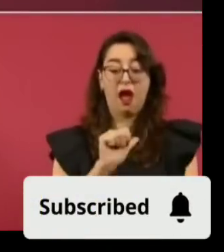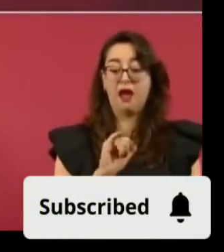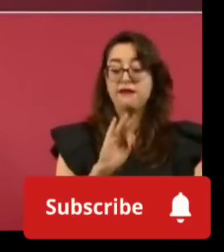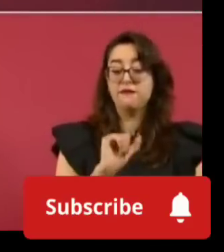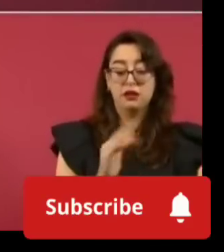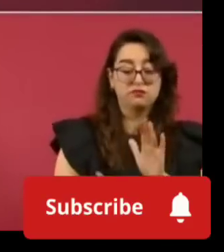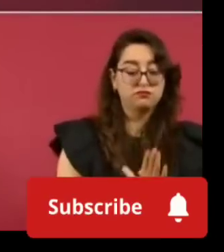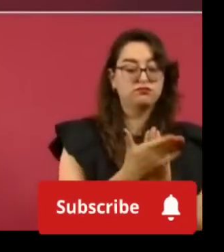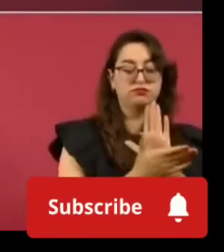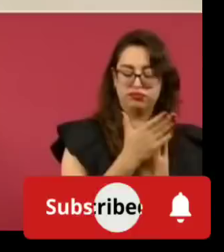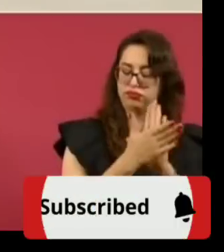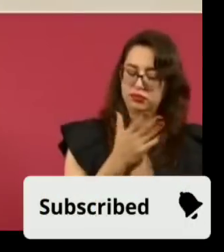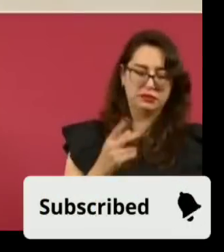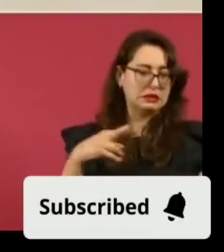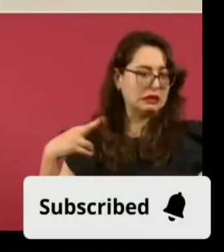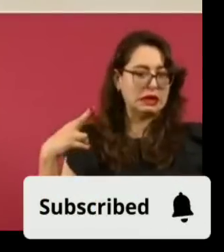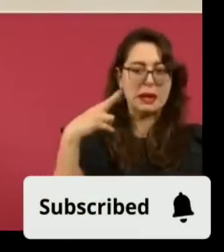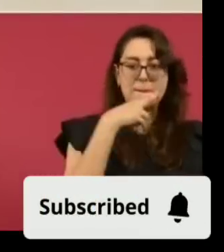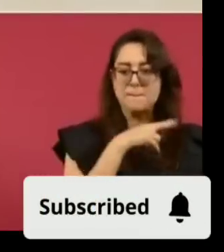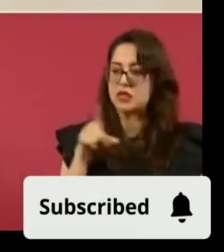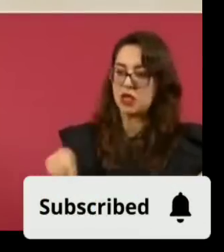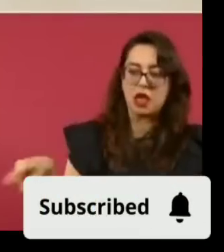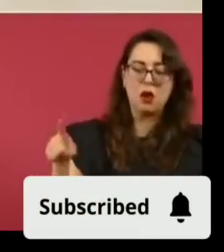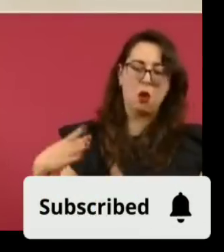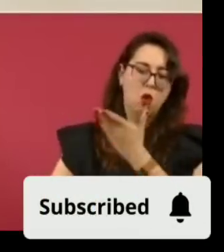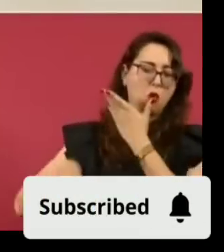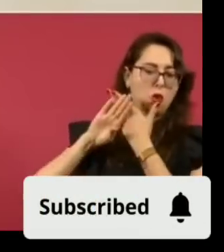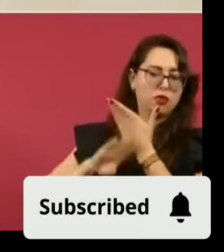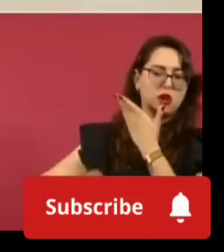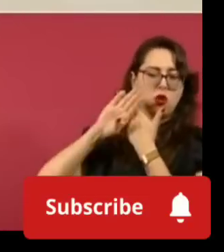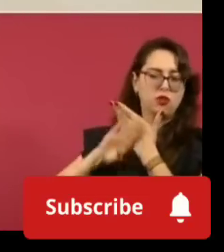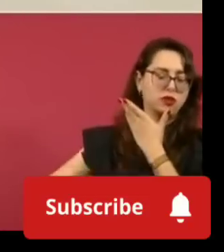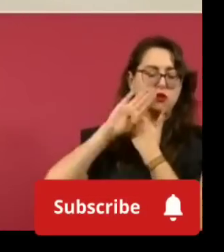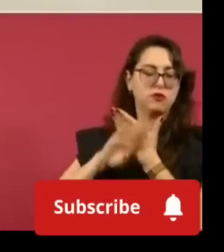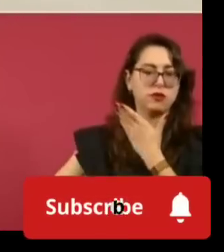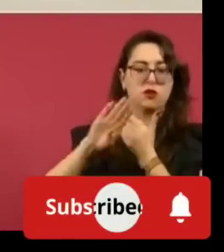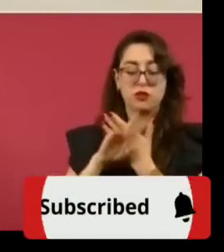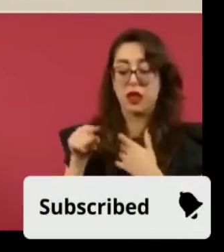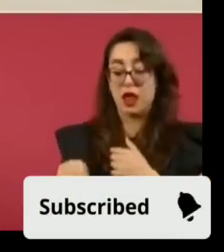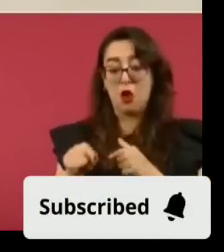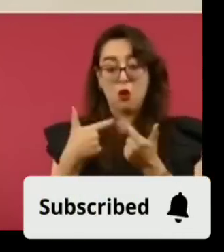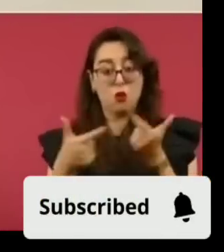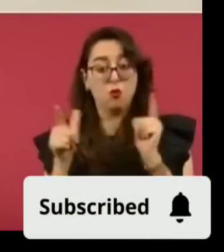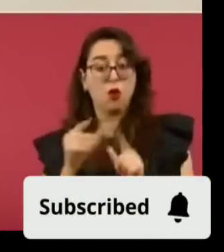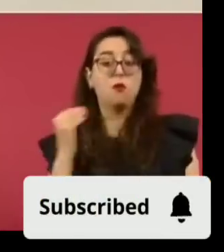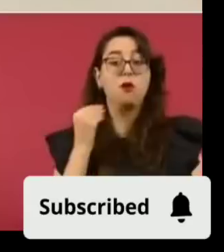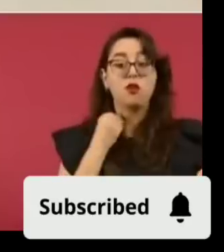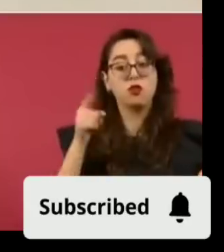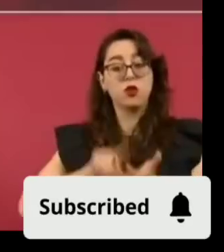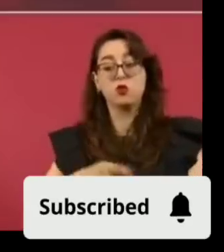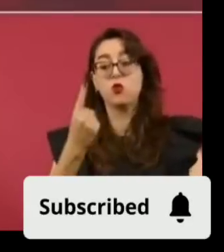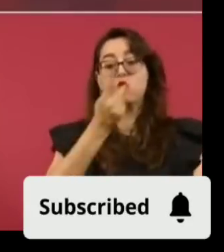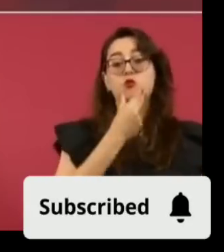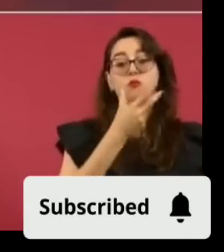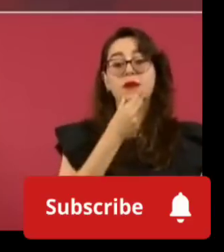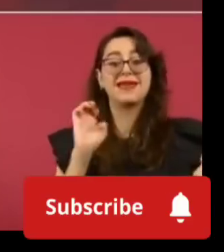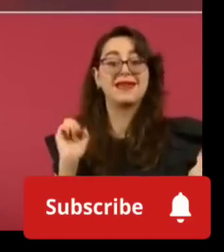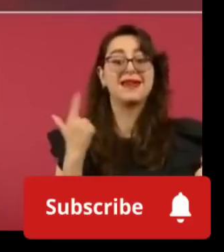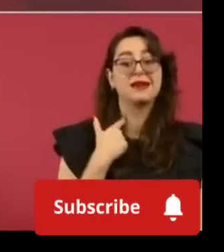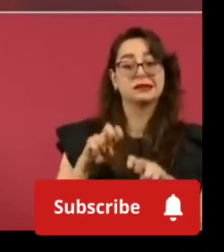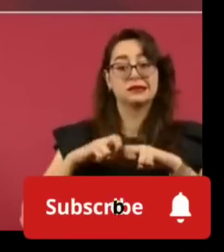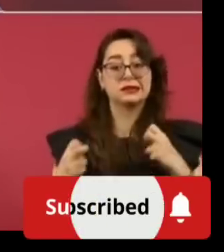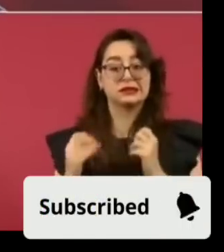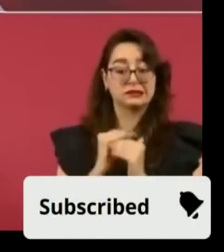está un exministro de la Corte que sigue teniendo mucha influencia y sobre todo que pertenece